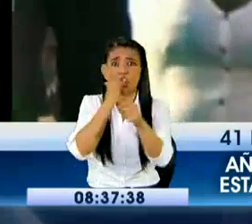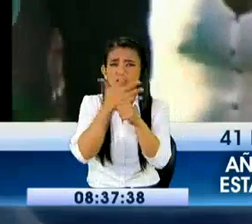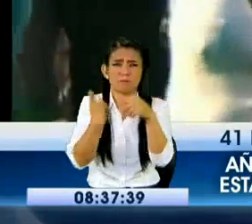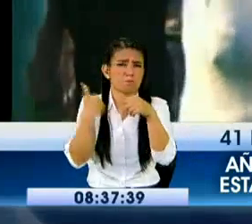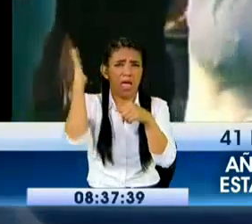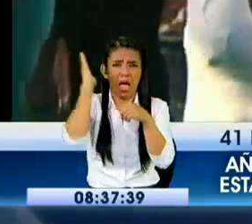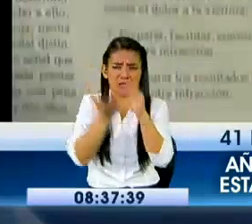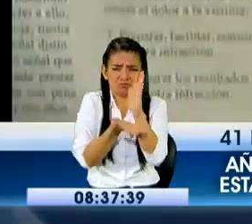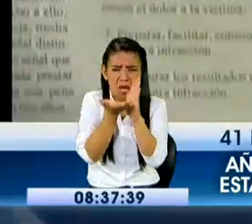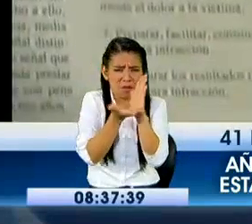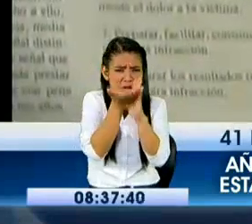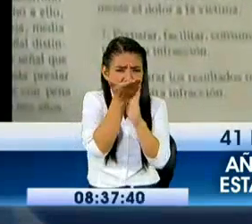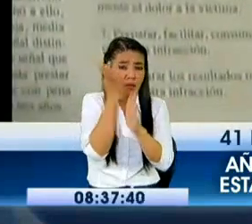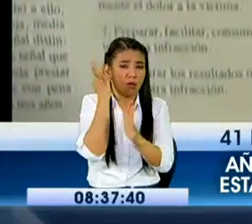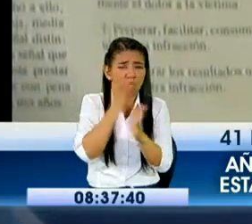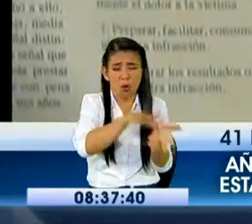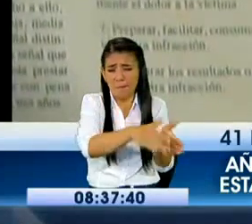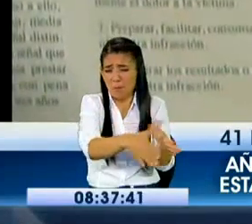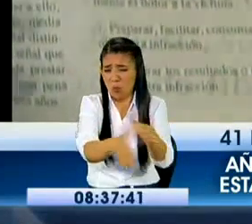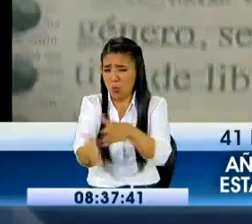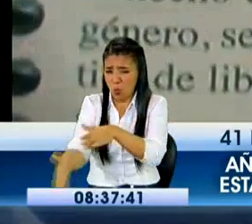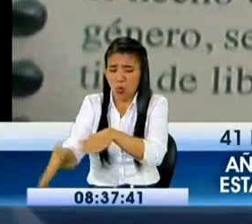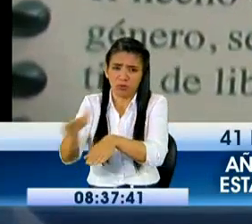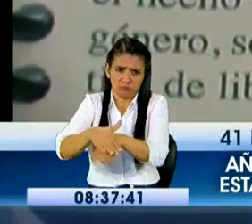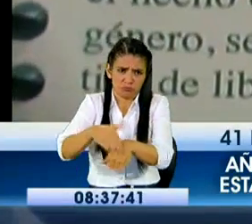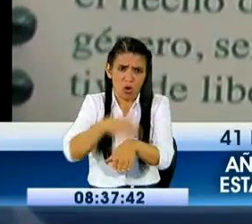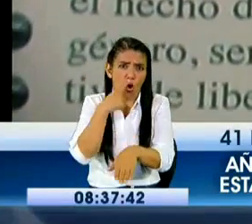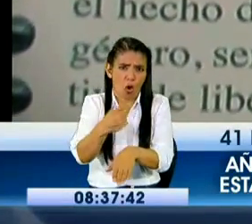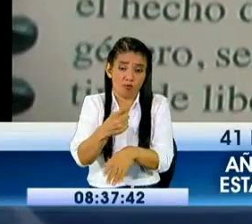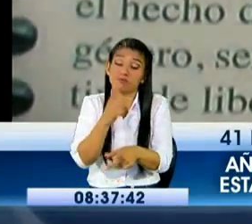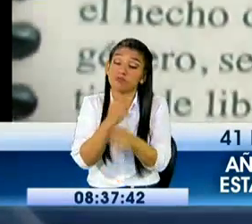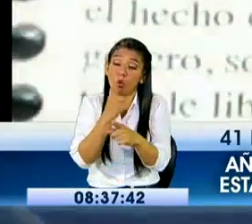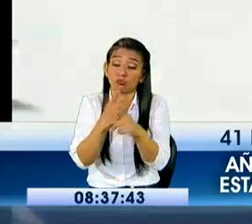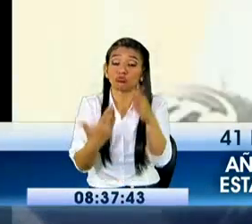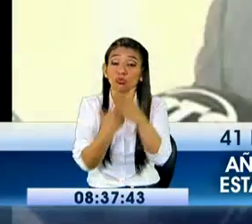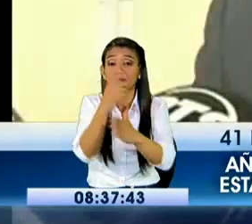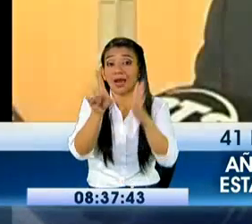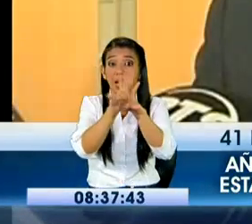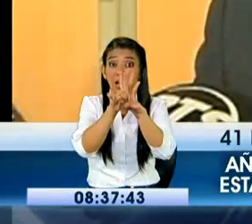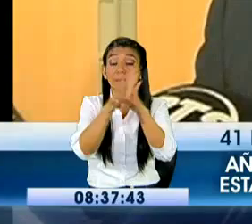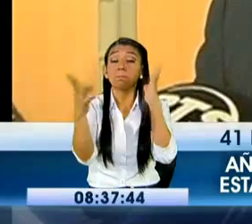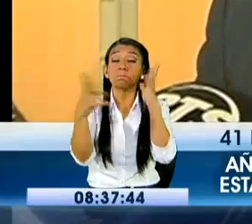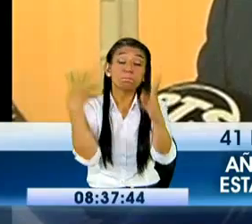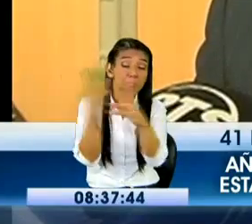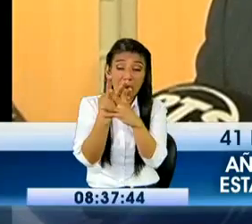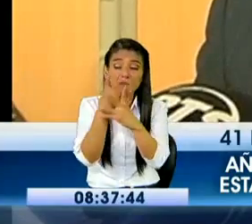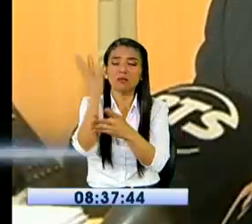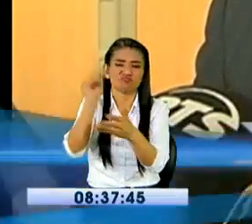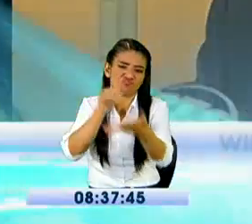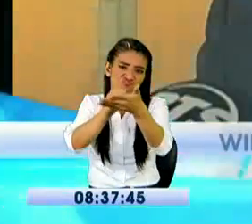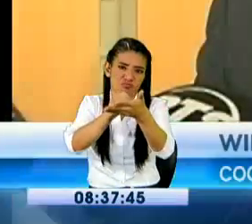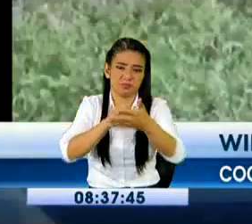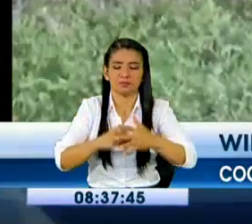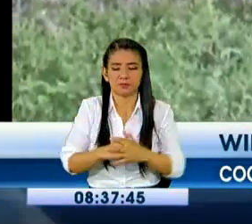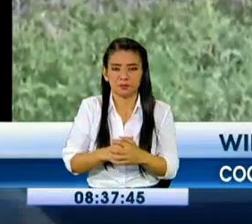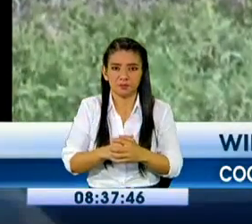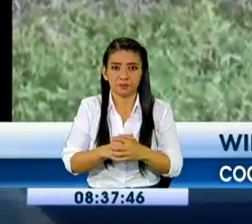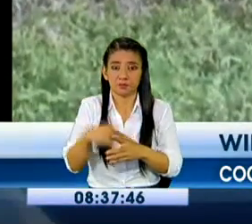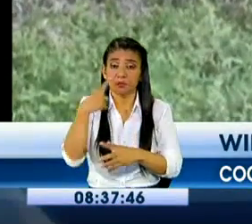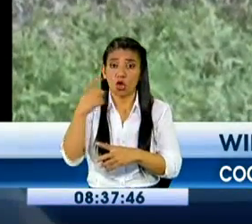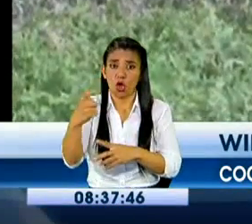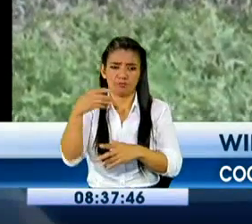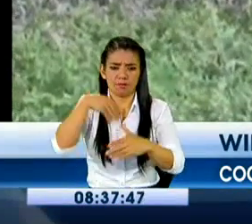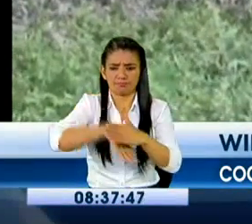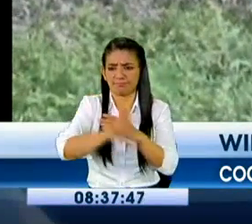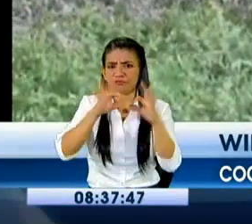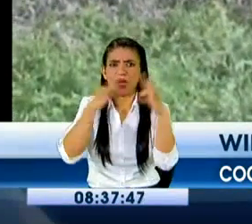y por eso lo incluyeron como uno de los nuevos delitos en el COIP. Teniendo superioridad la persona que lo hace dentro